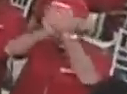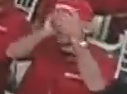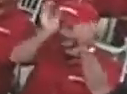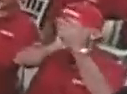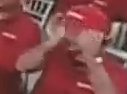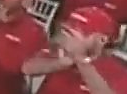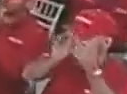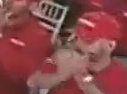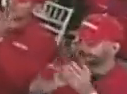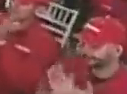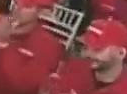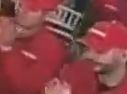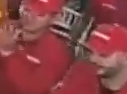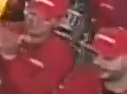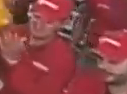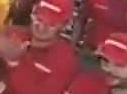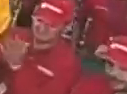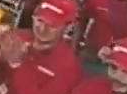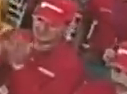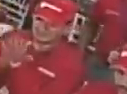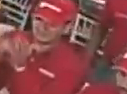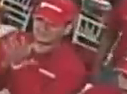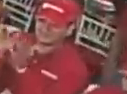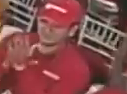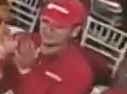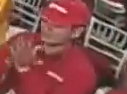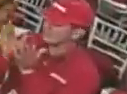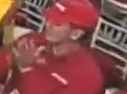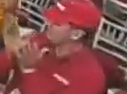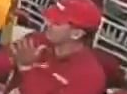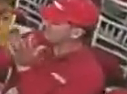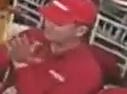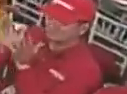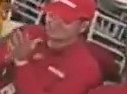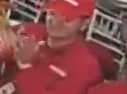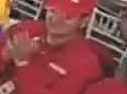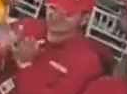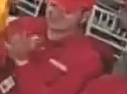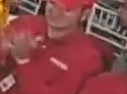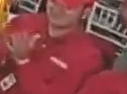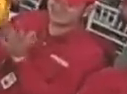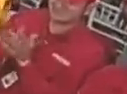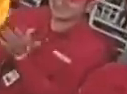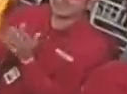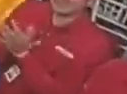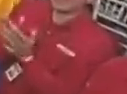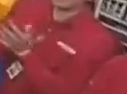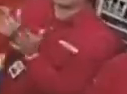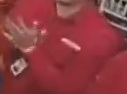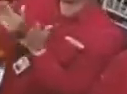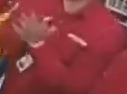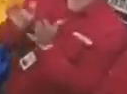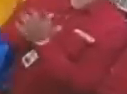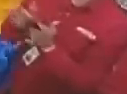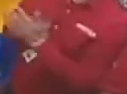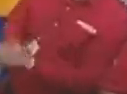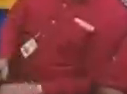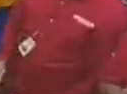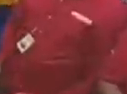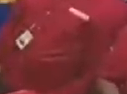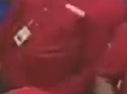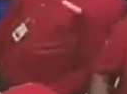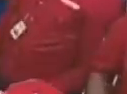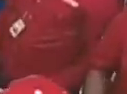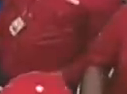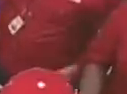Señoras y señores, tengan todas y todos ustedes muy buenas tardes. Sean bienvenidos al